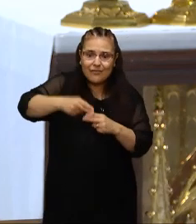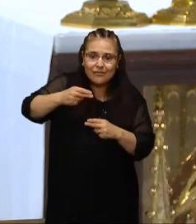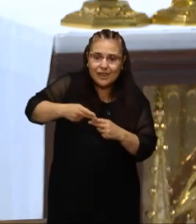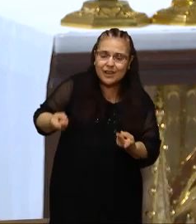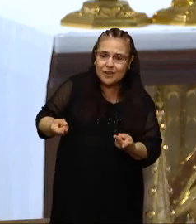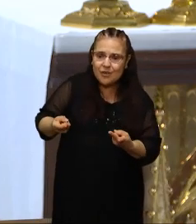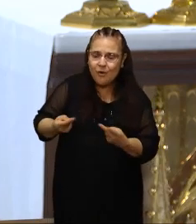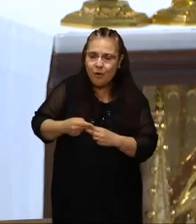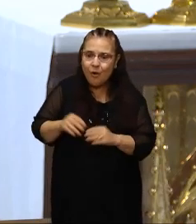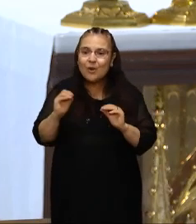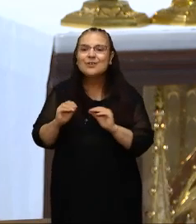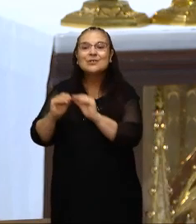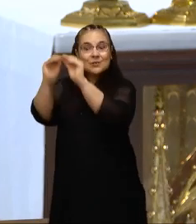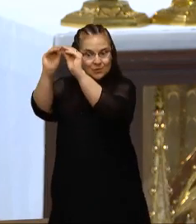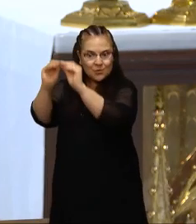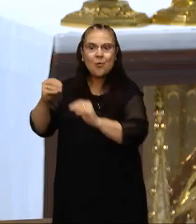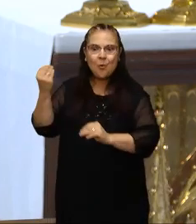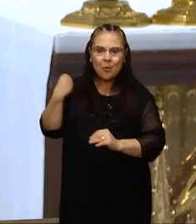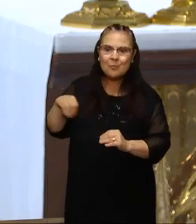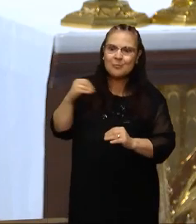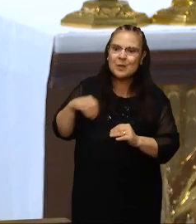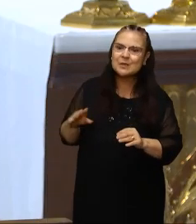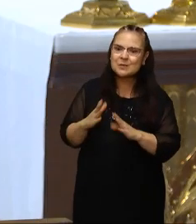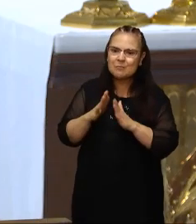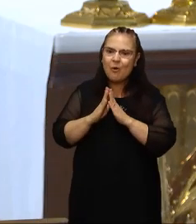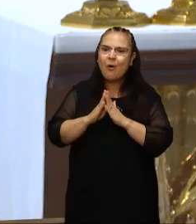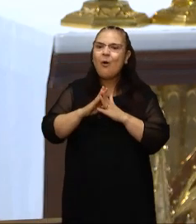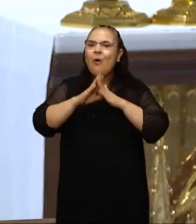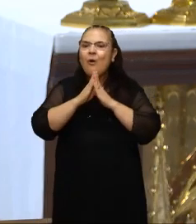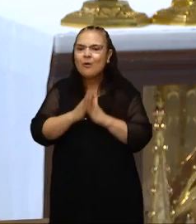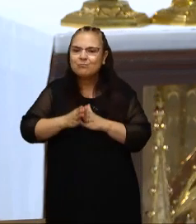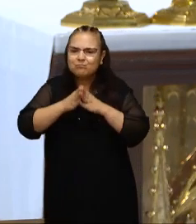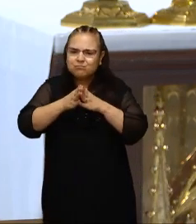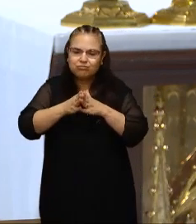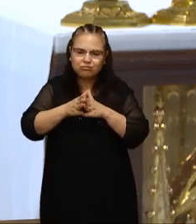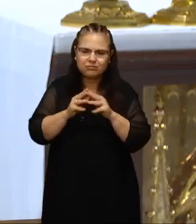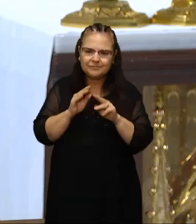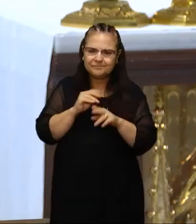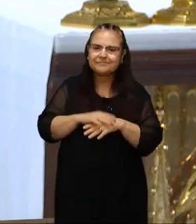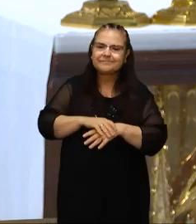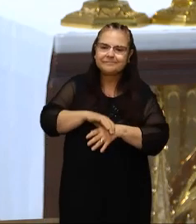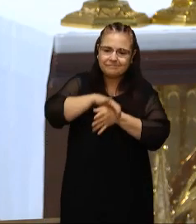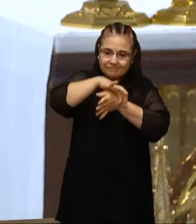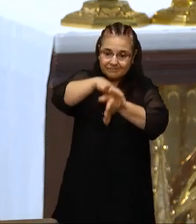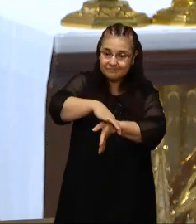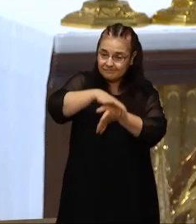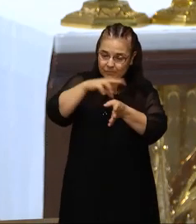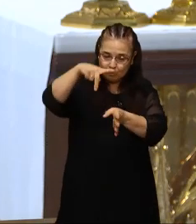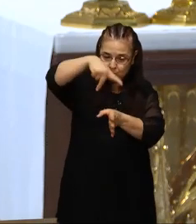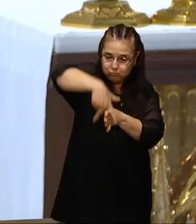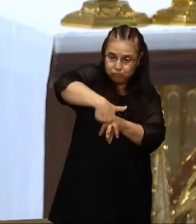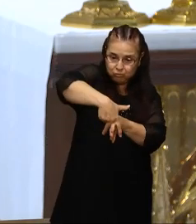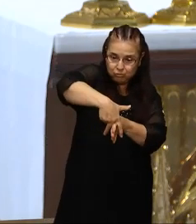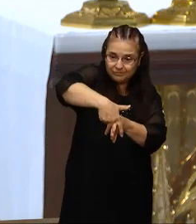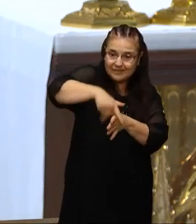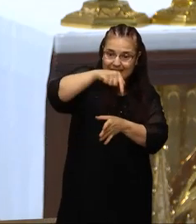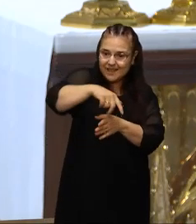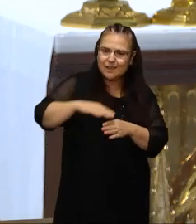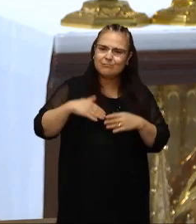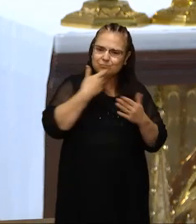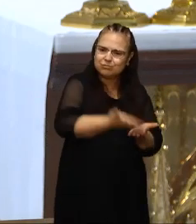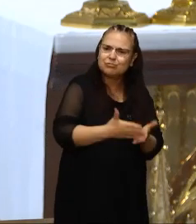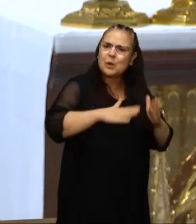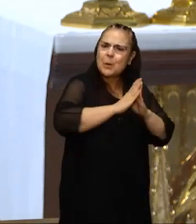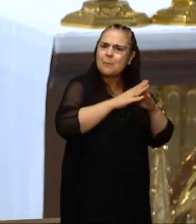y montándolo en su propia cabalgadura, lo llevó a una posada y lo cuidó. Al